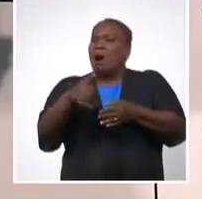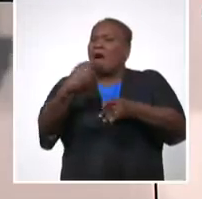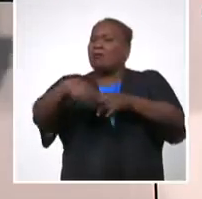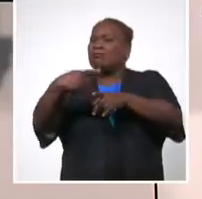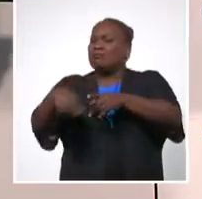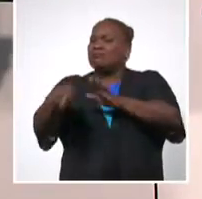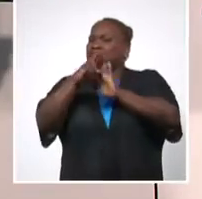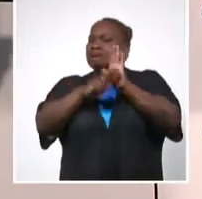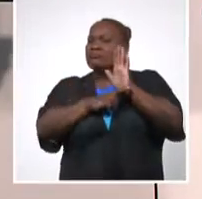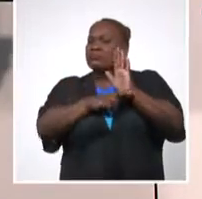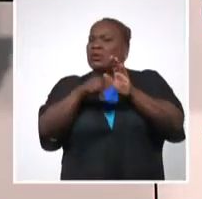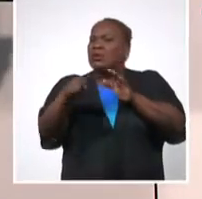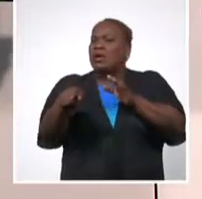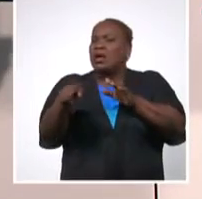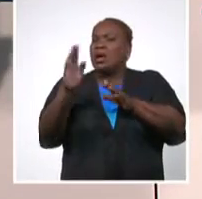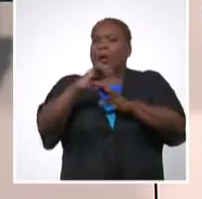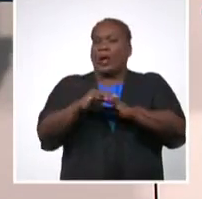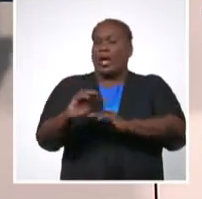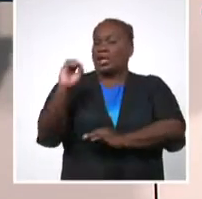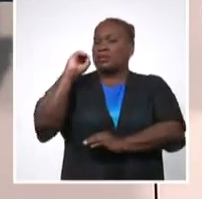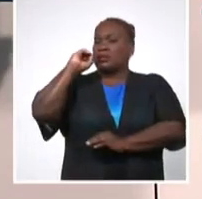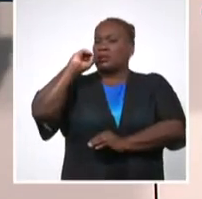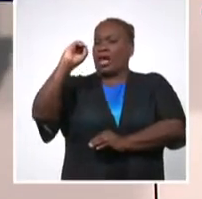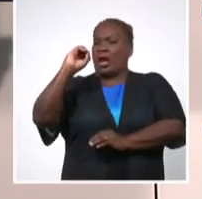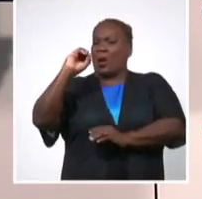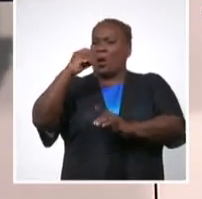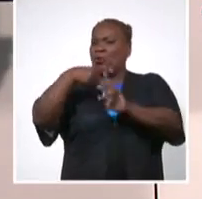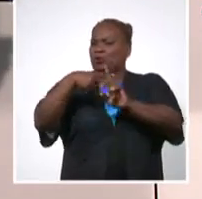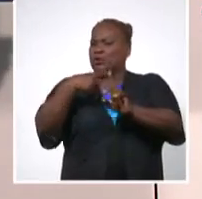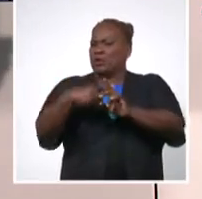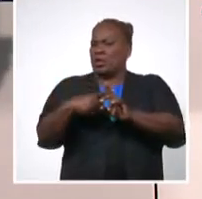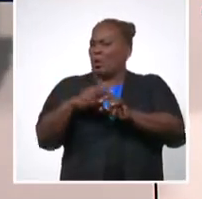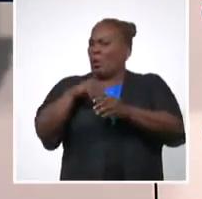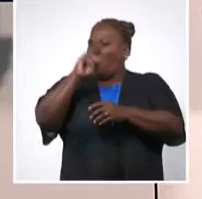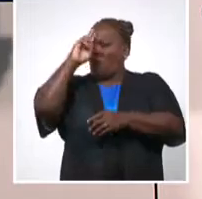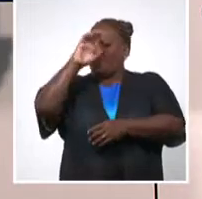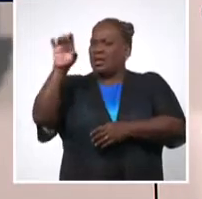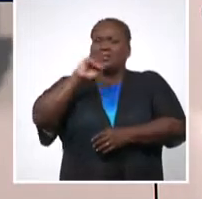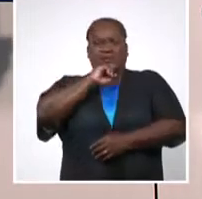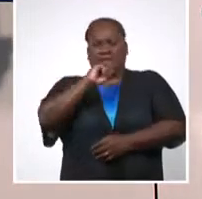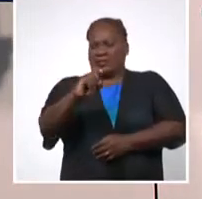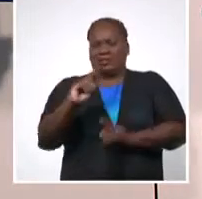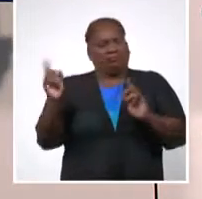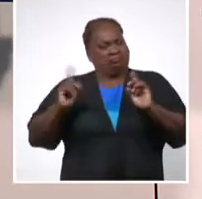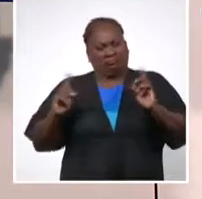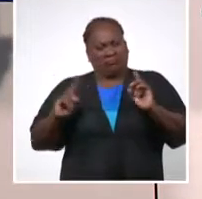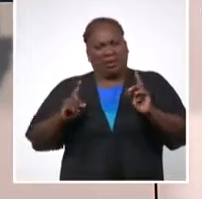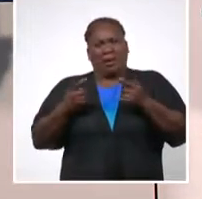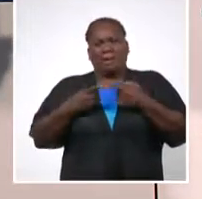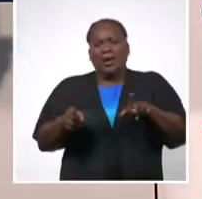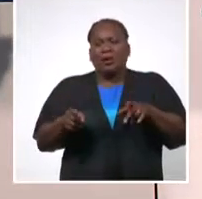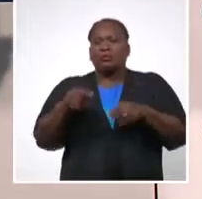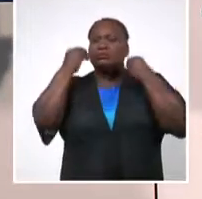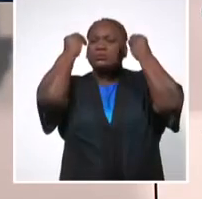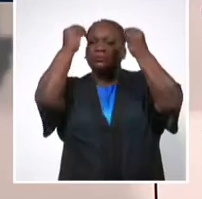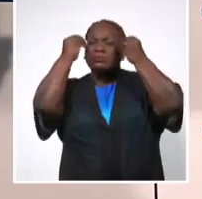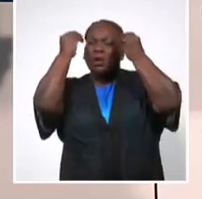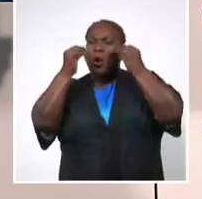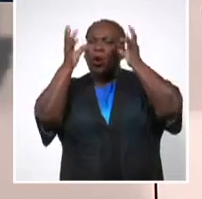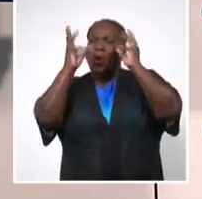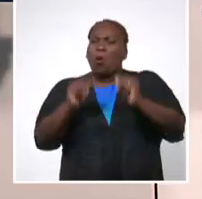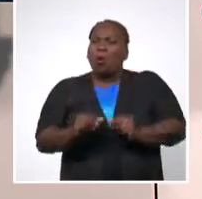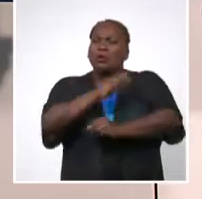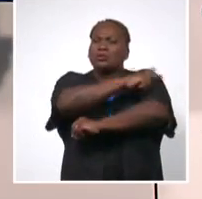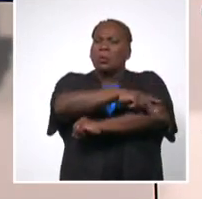fuera llegar al cero en casos positivos en nuestros hospitales, pero seamos realistas. ¿Cuántos países del mundo han llegado a ese